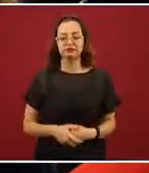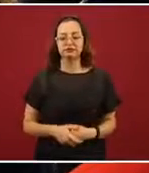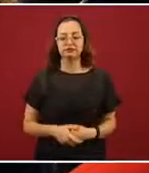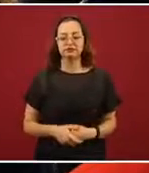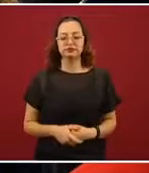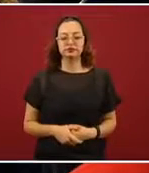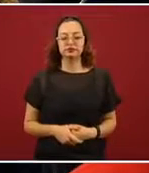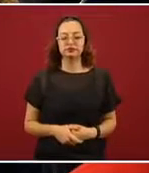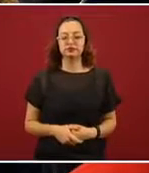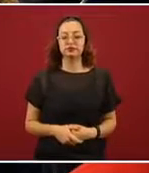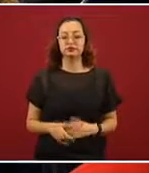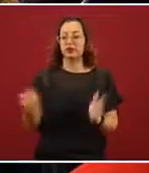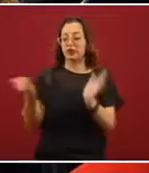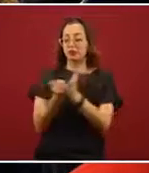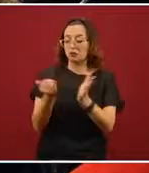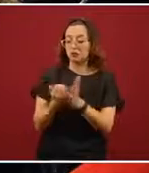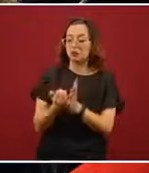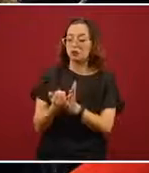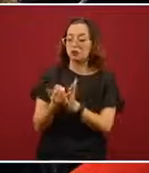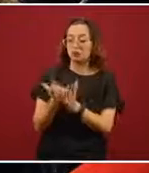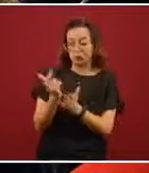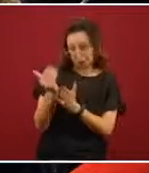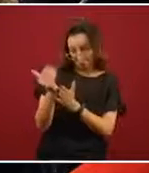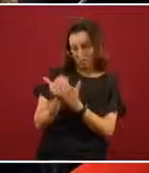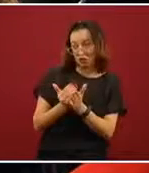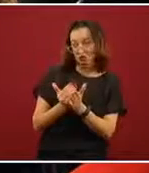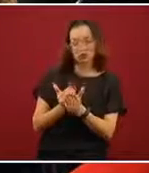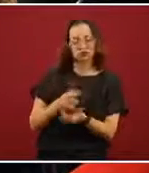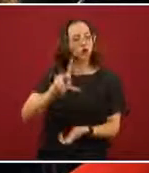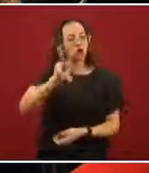Reducción al pago de impuestos, no.